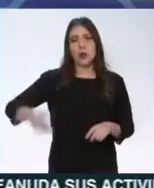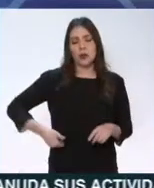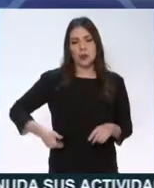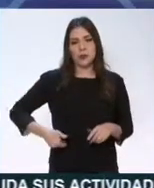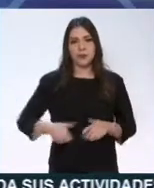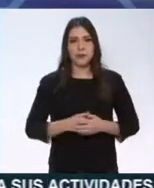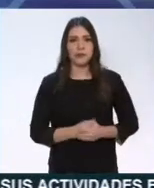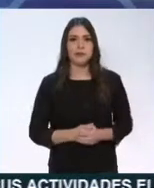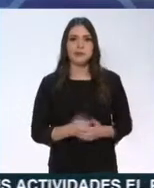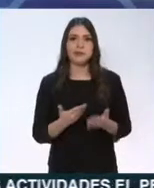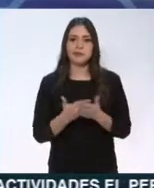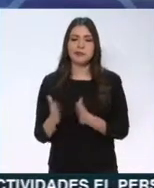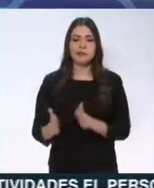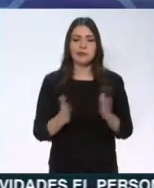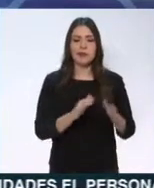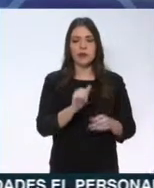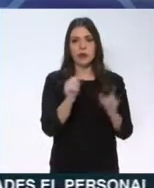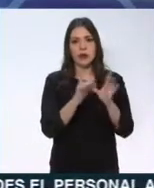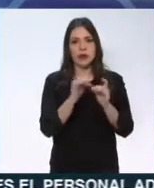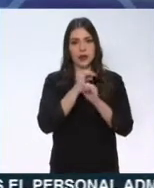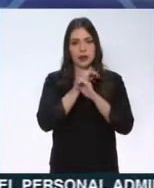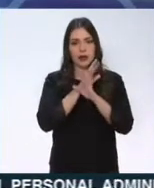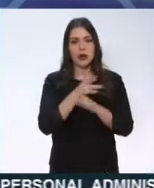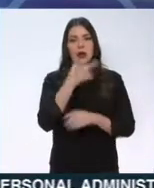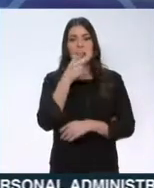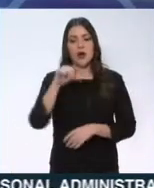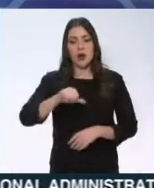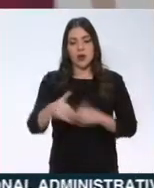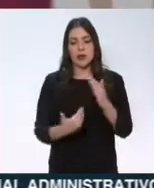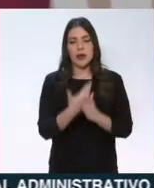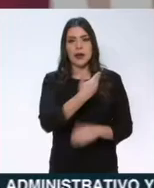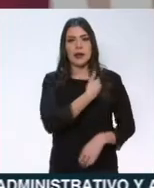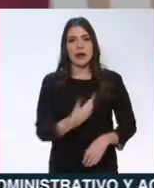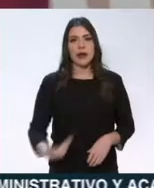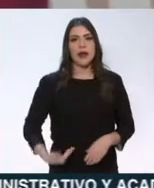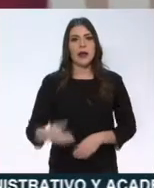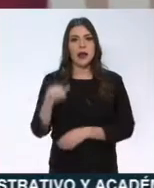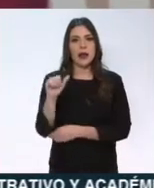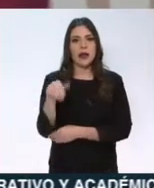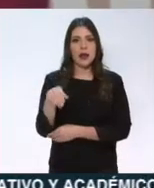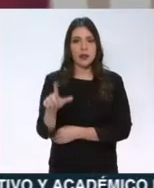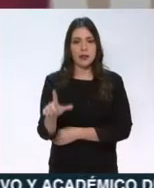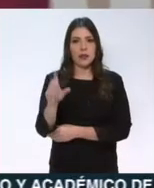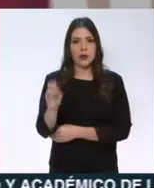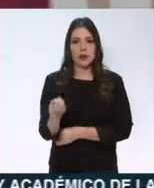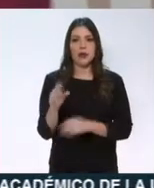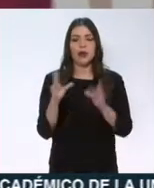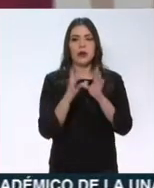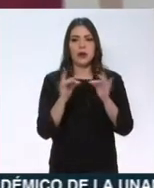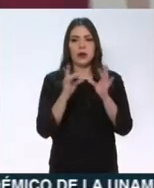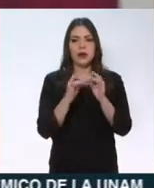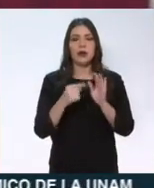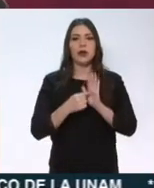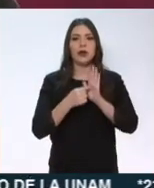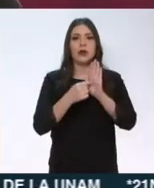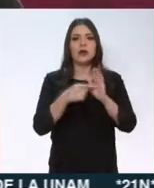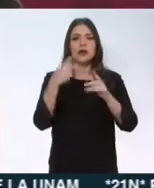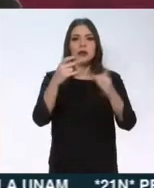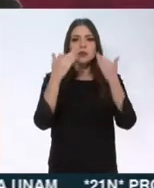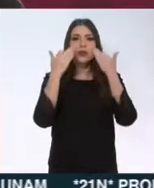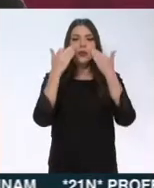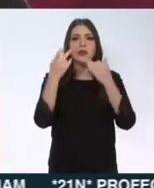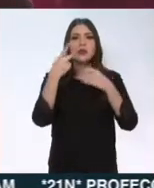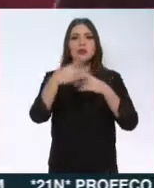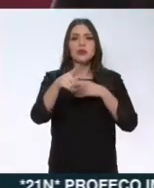Cambiamos de información porque esta mañana el presidente Andrés Manuel López Obrador presentó su declaración de bienes. En su habitual conferencia de